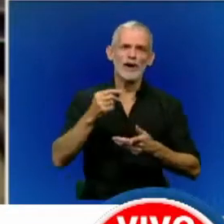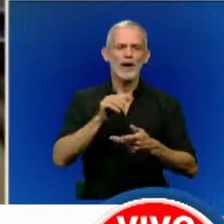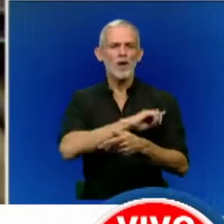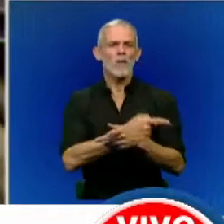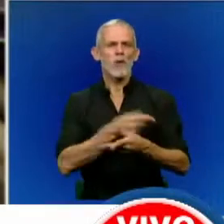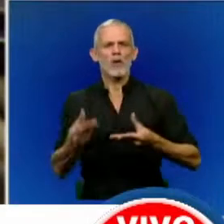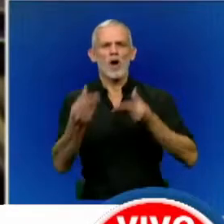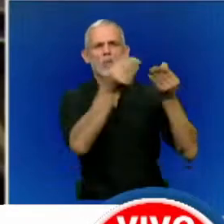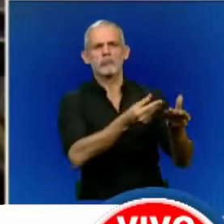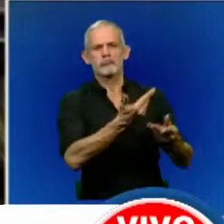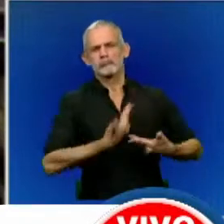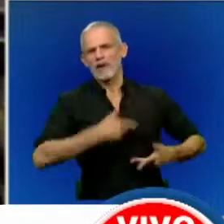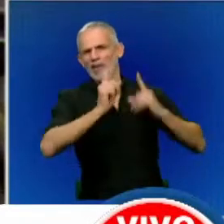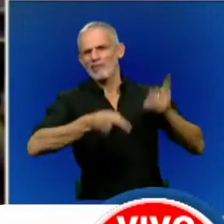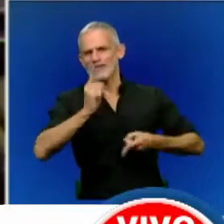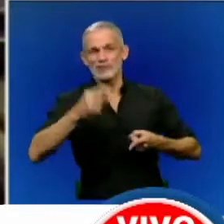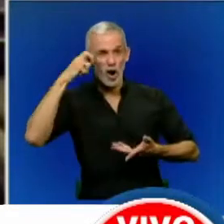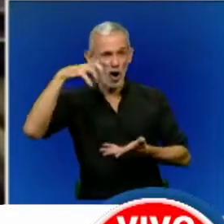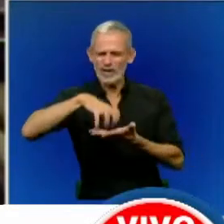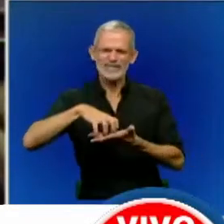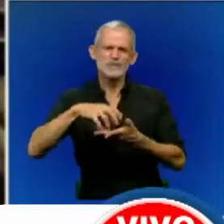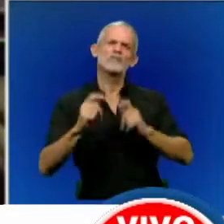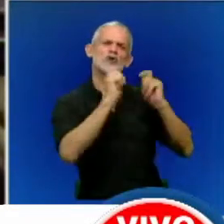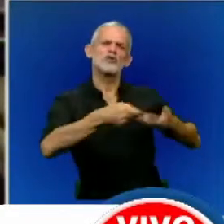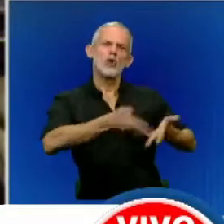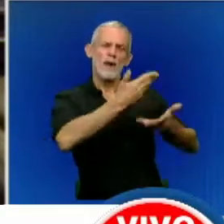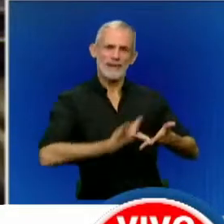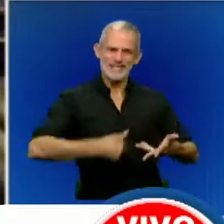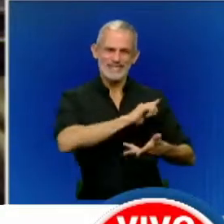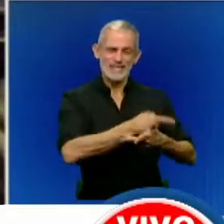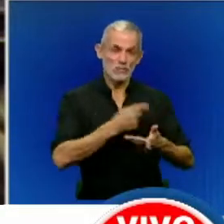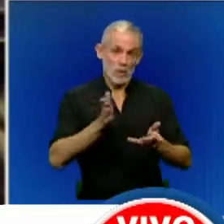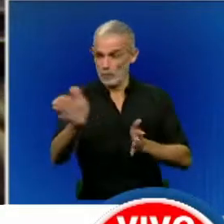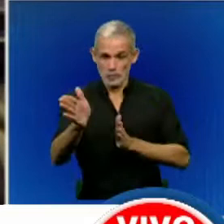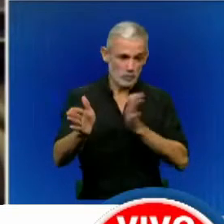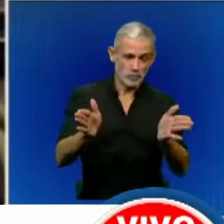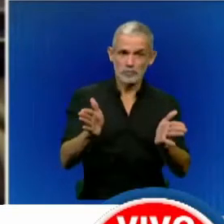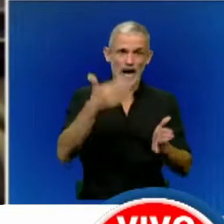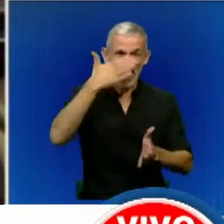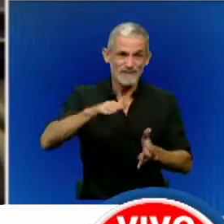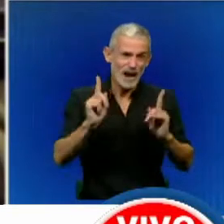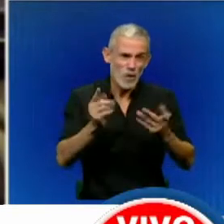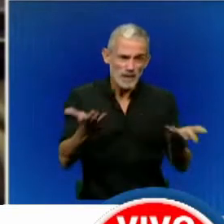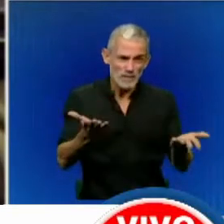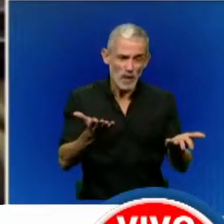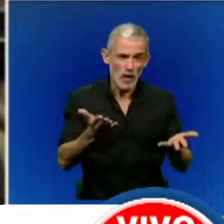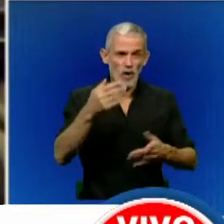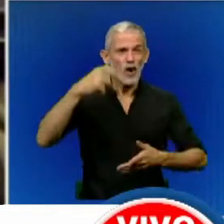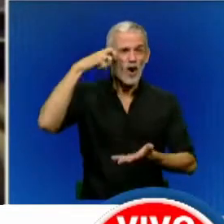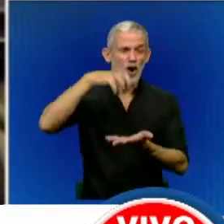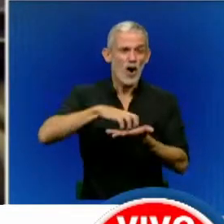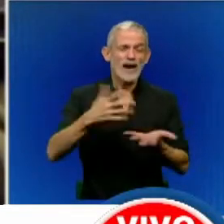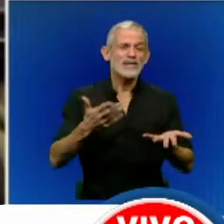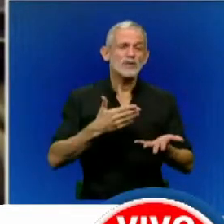delegación de este Congreso hacia el Poder Ejecutivo. Porque, en definitiva, por cualquiera de los dos canales terminamos en lo mismo, terminamos en